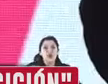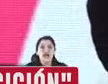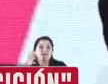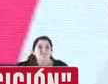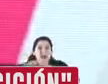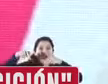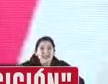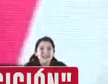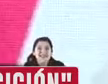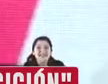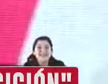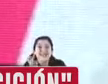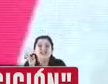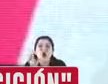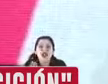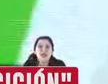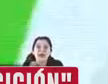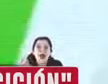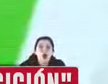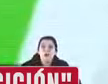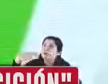para comprar insumos